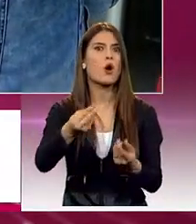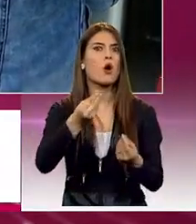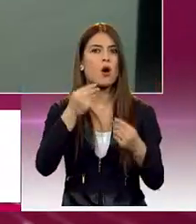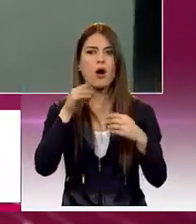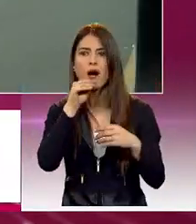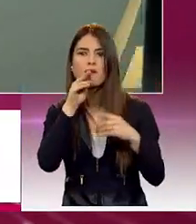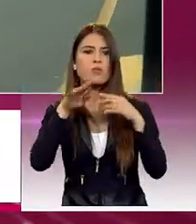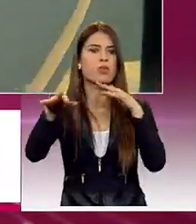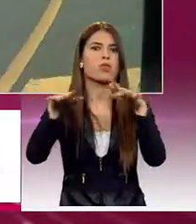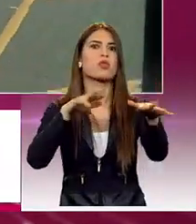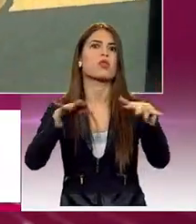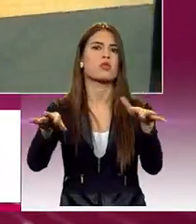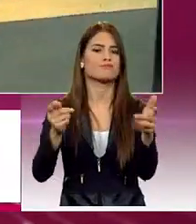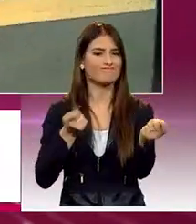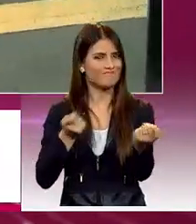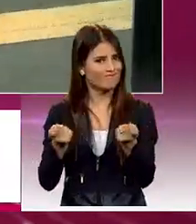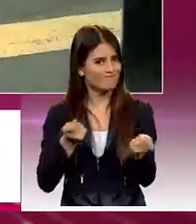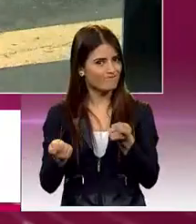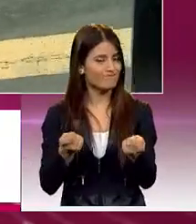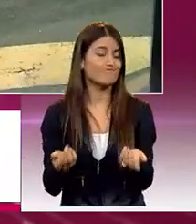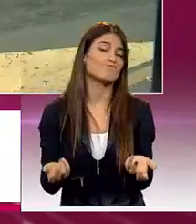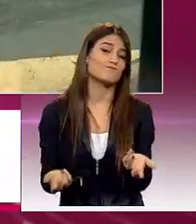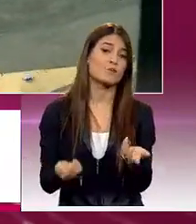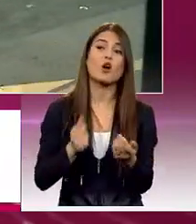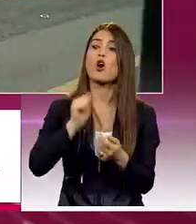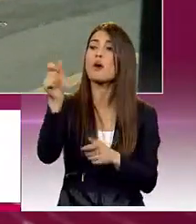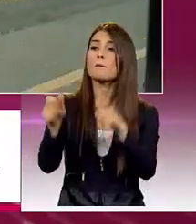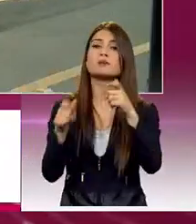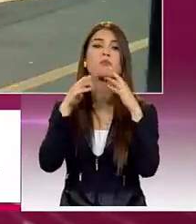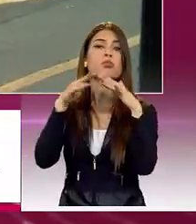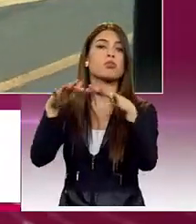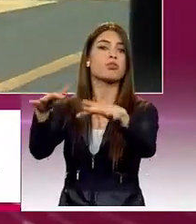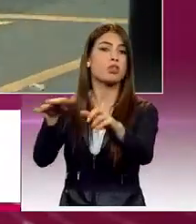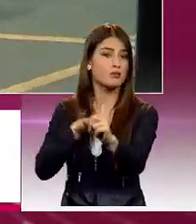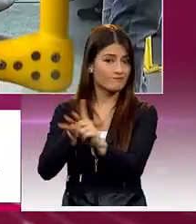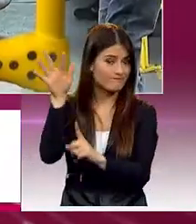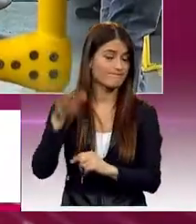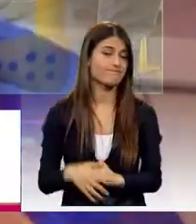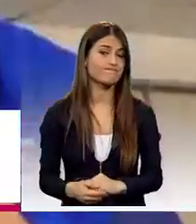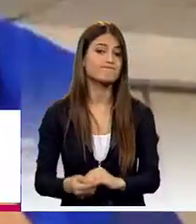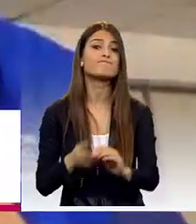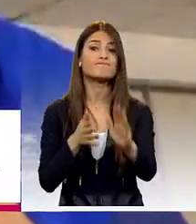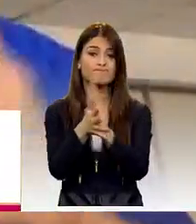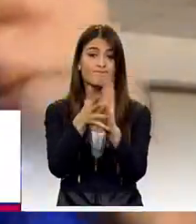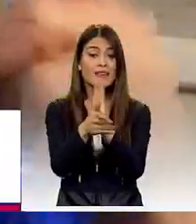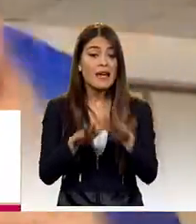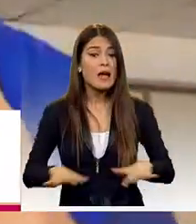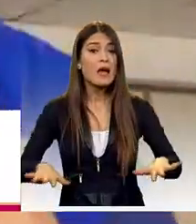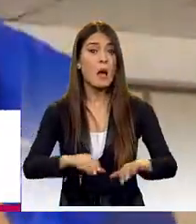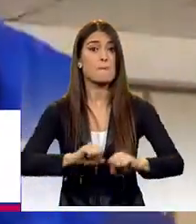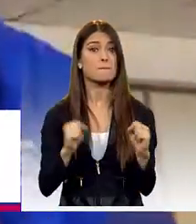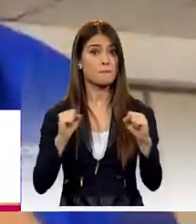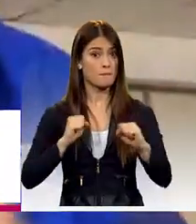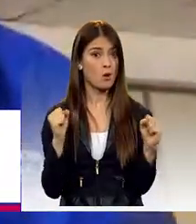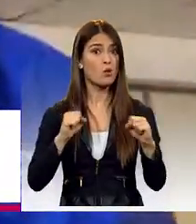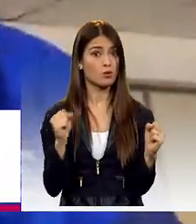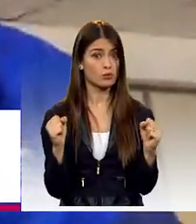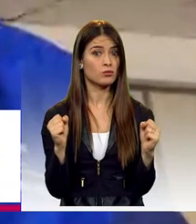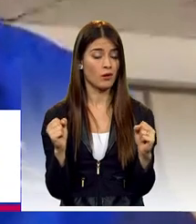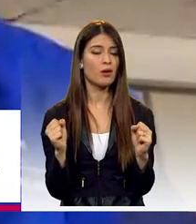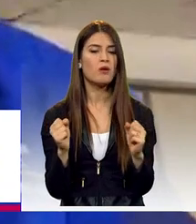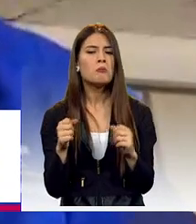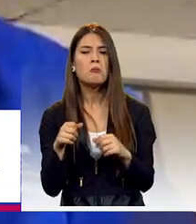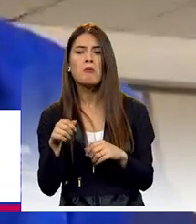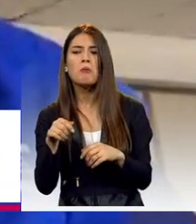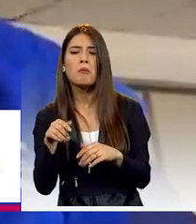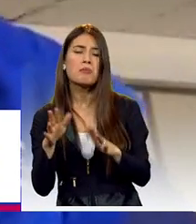orden del día. Probablemente vamos a tener que decir también en la ciudad de Bogotá que habrá algunas zonas de la ciudad en donde esta movilidad va a ser mucho menor.